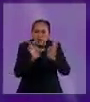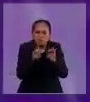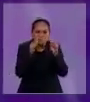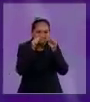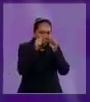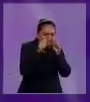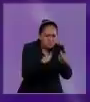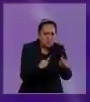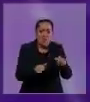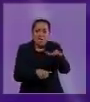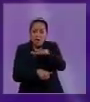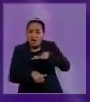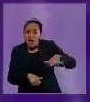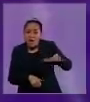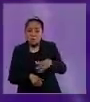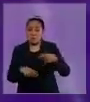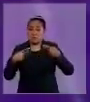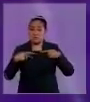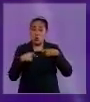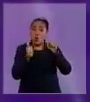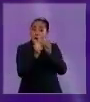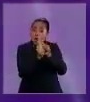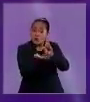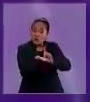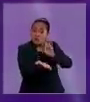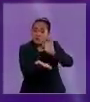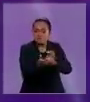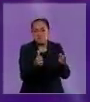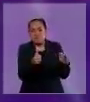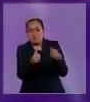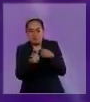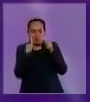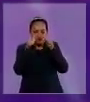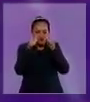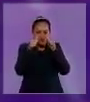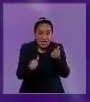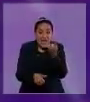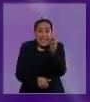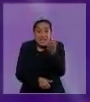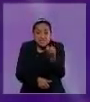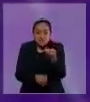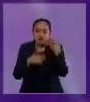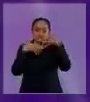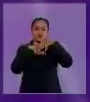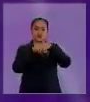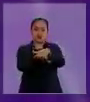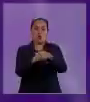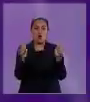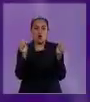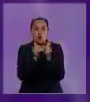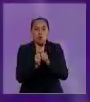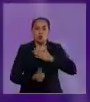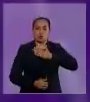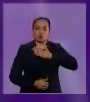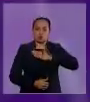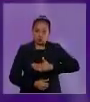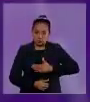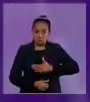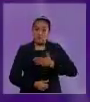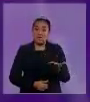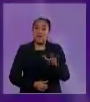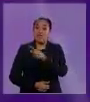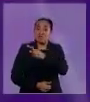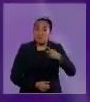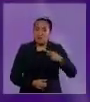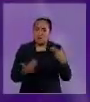quienes tienen una discapacidad. Y ese es un primer nivel de inclusión y de justicia. Tenemos que incentivar a los maestros para